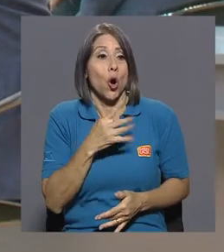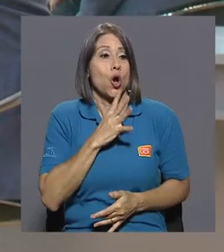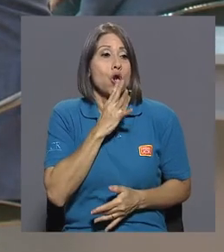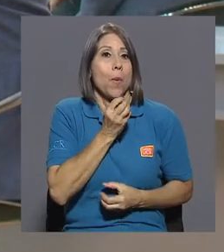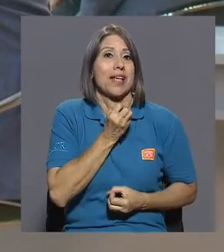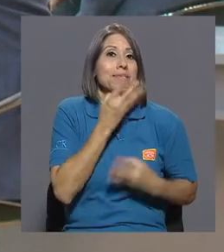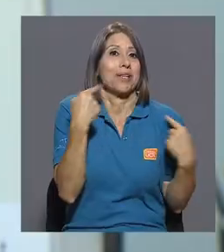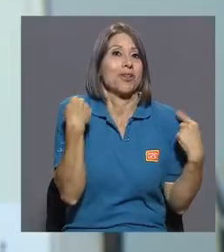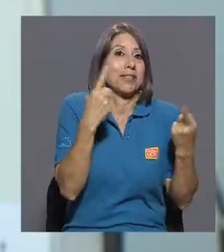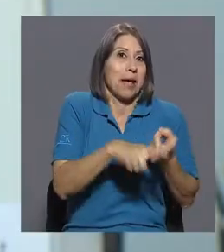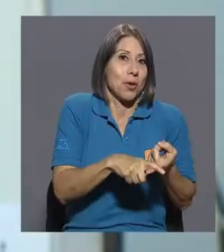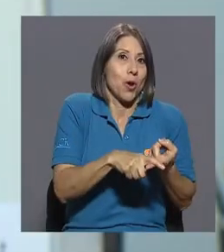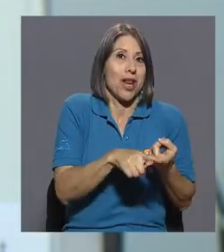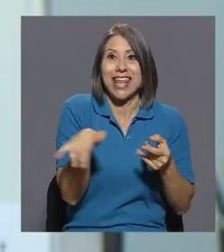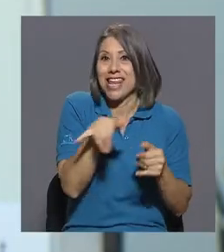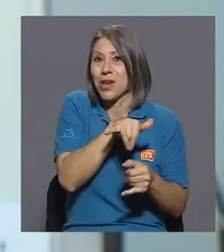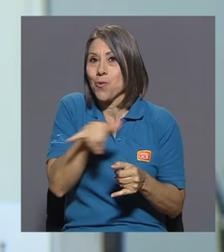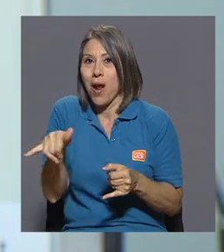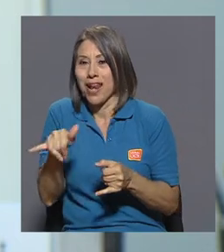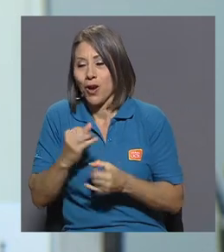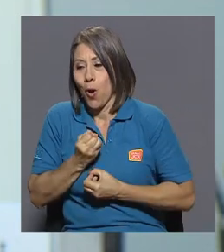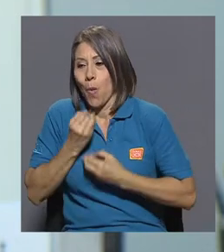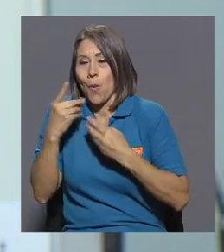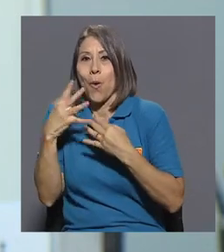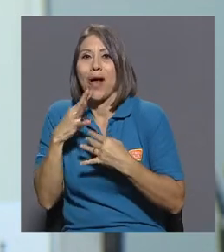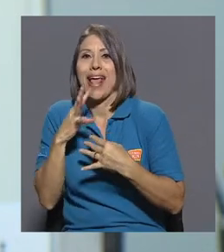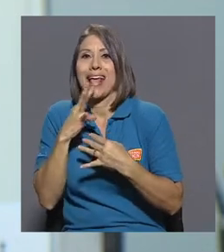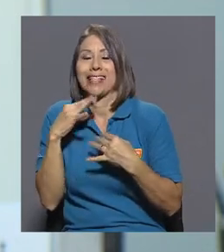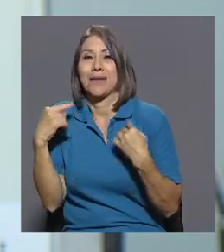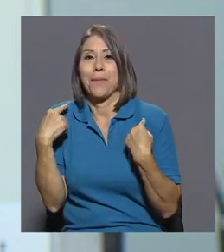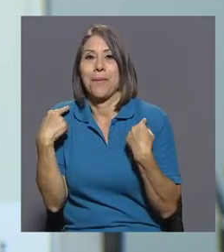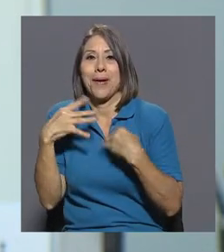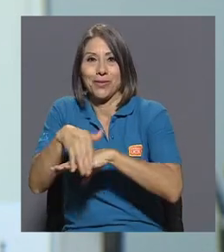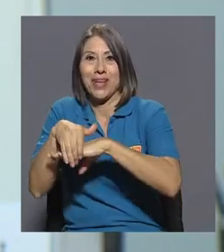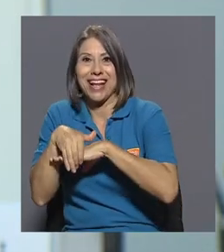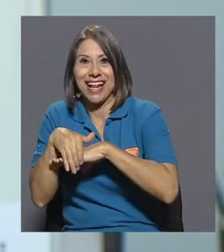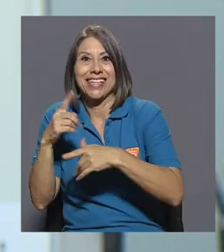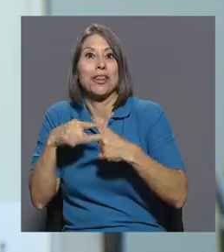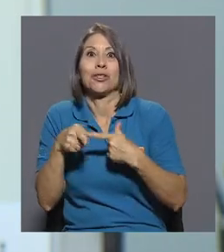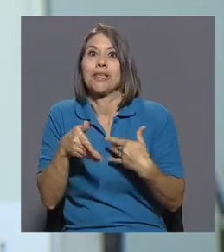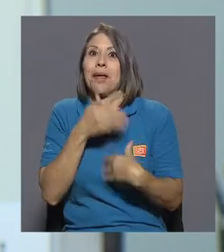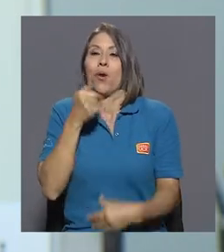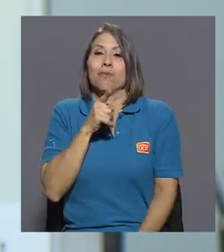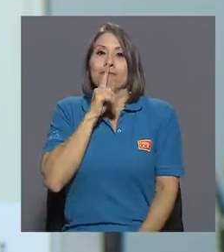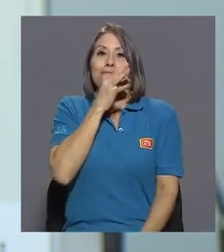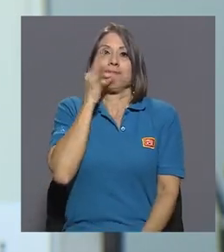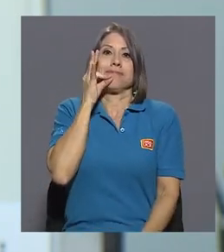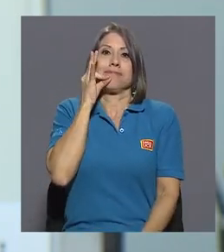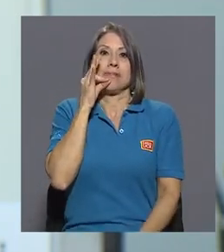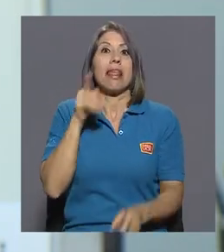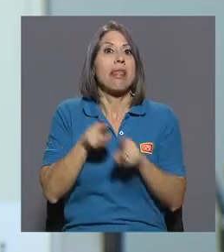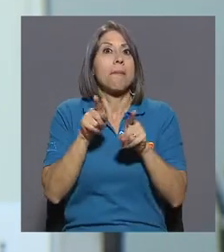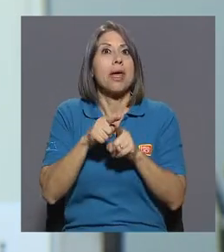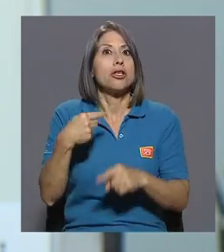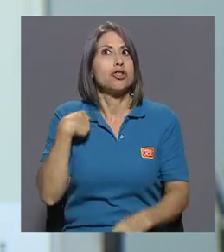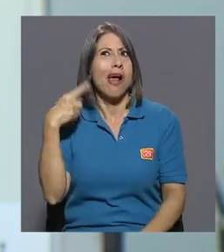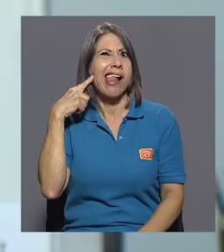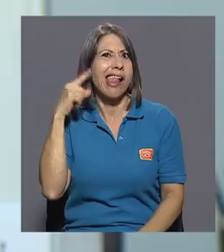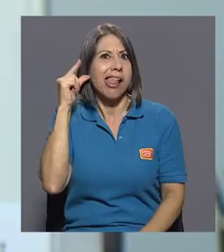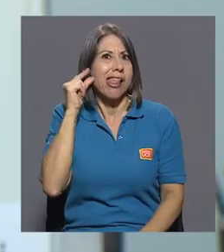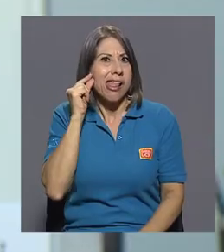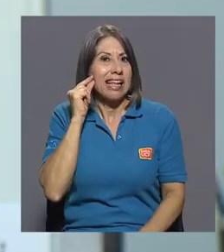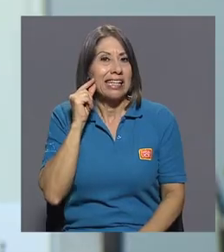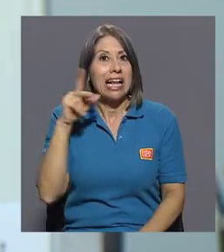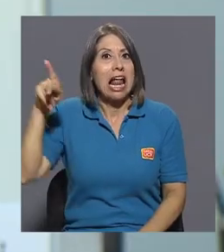quedo callado. Y también yo no oigo este oído. Entonces, mucha gente me habla y yo no los oigo. Pues la gente no sabe que yo perdí el oído este.